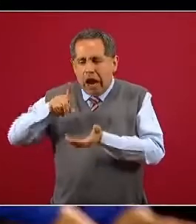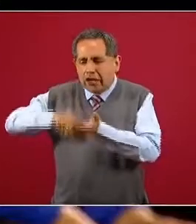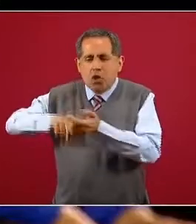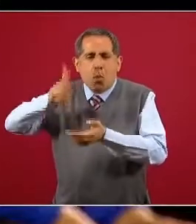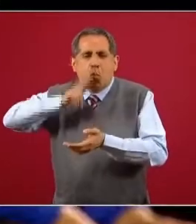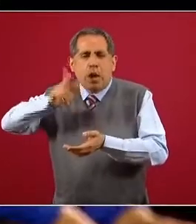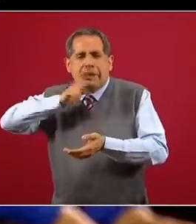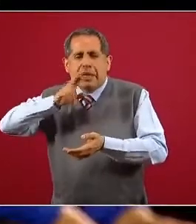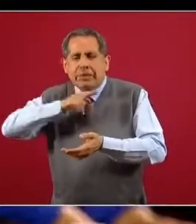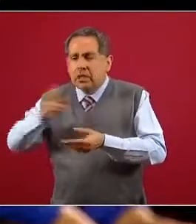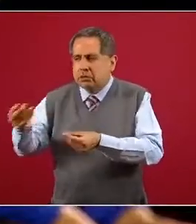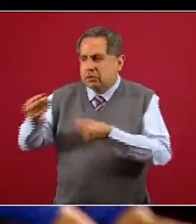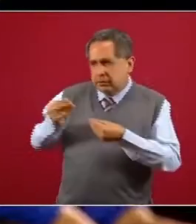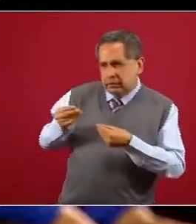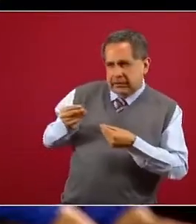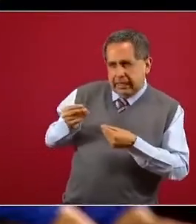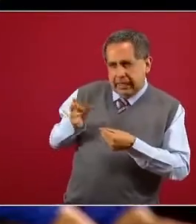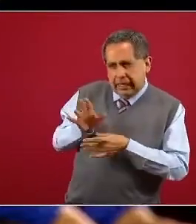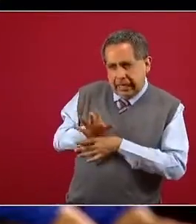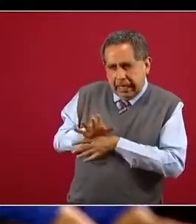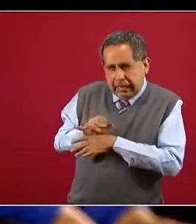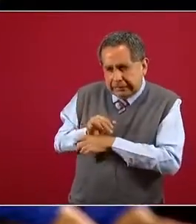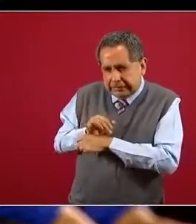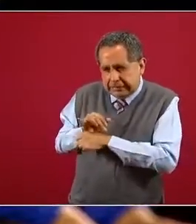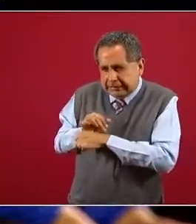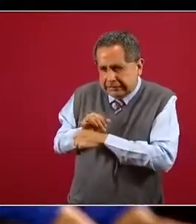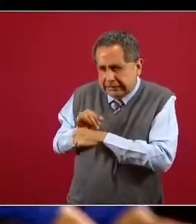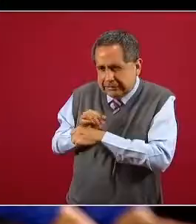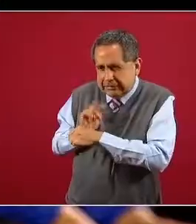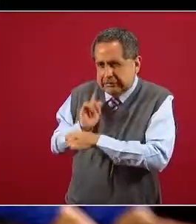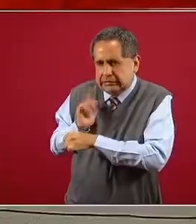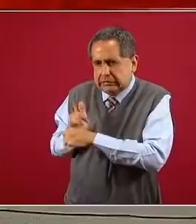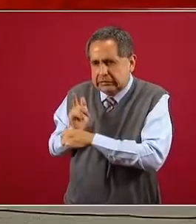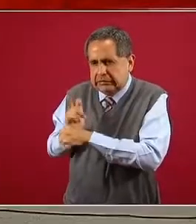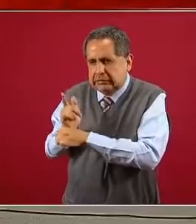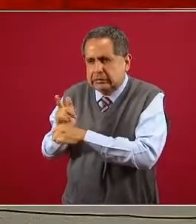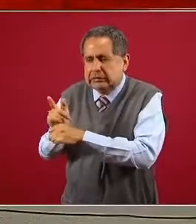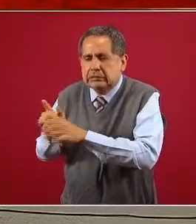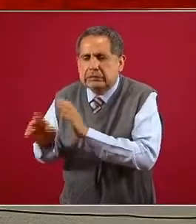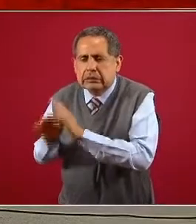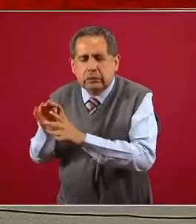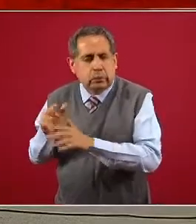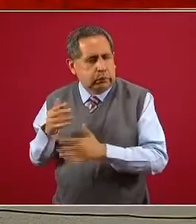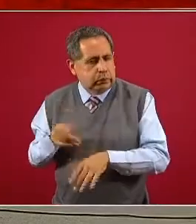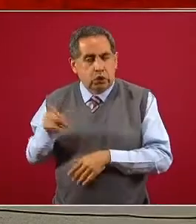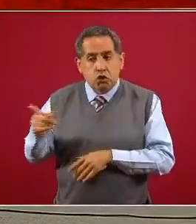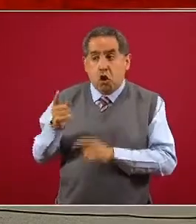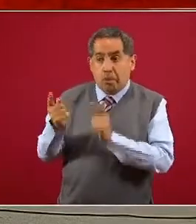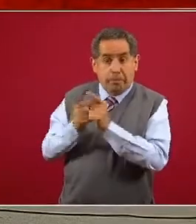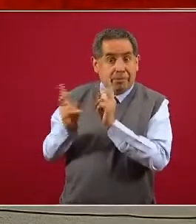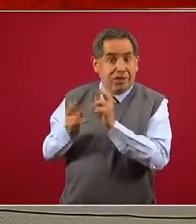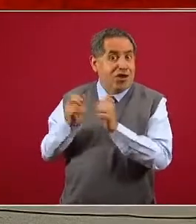ese fue el hilo que me fue llevando a otros hallazgos. Pude hablar con